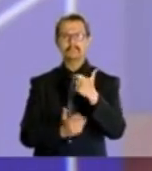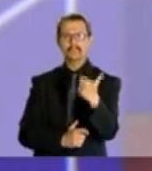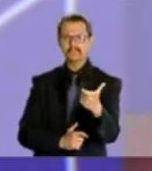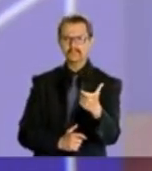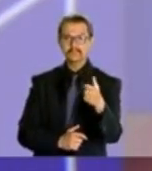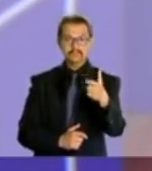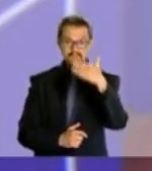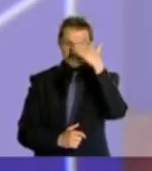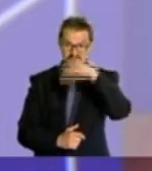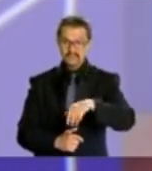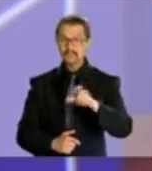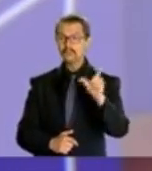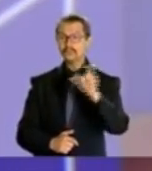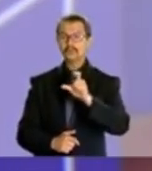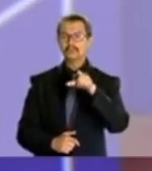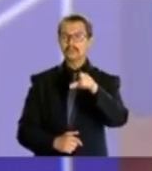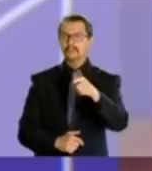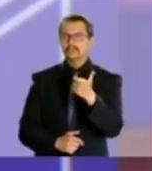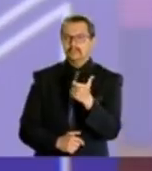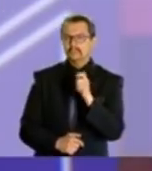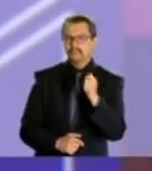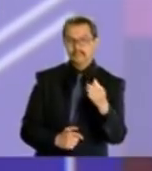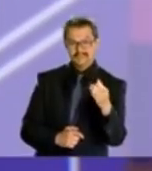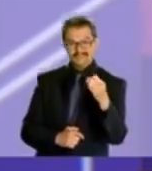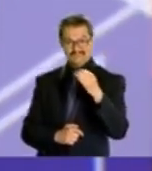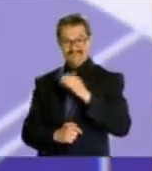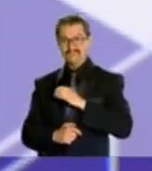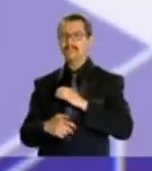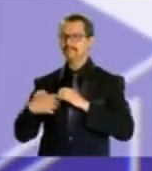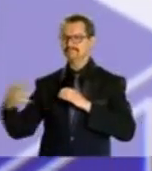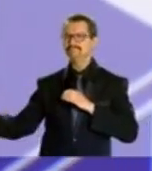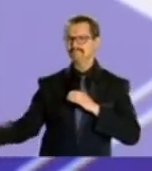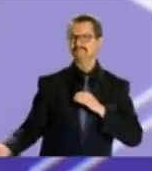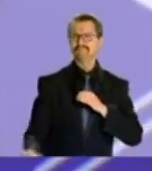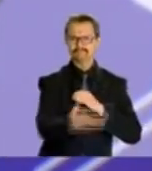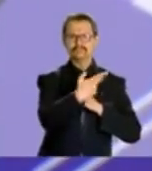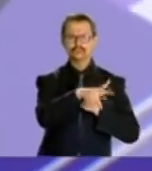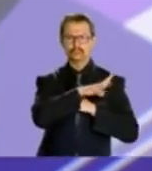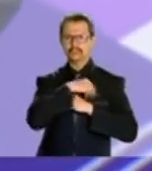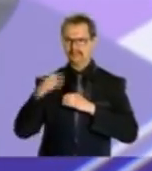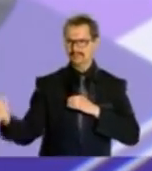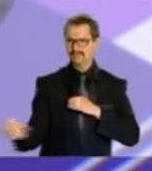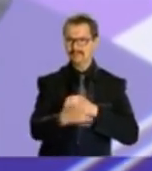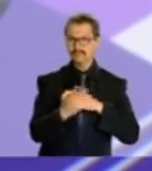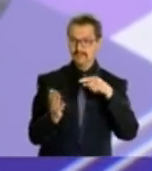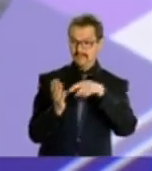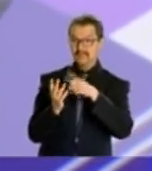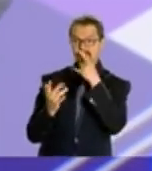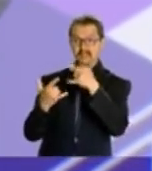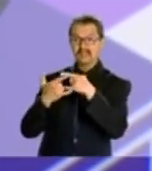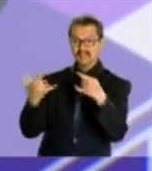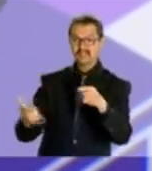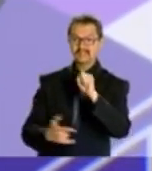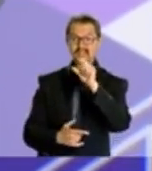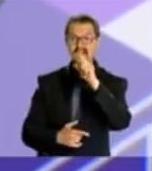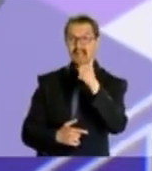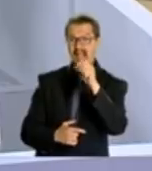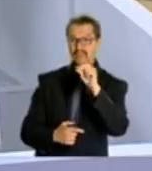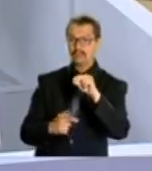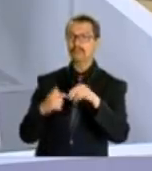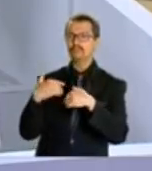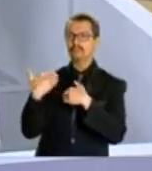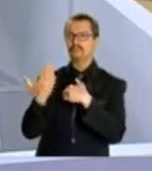la entrega y entonces yo le entrego a su hija néstor a salgado base el senador plurinominal por morena